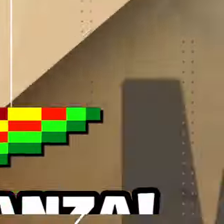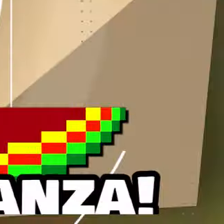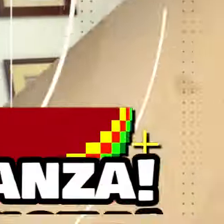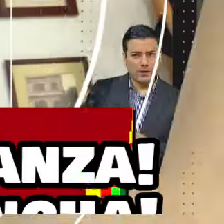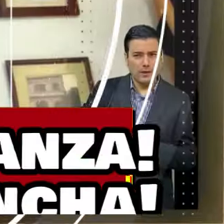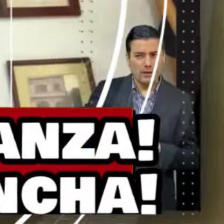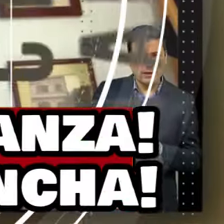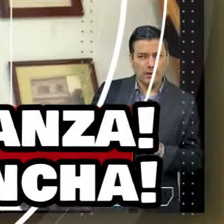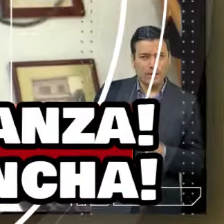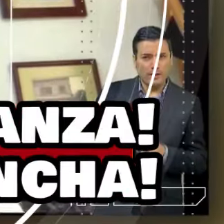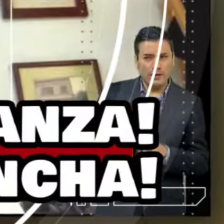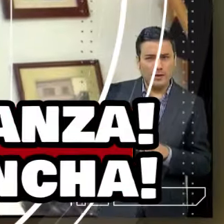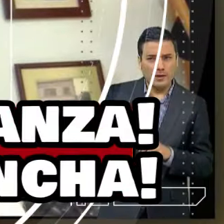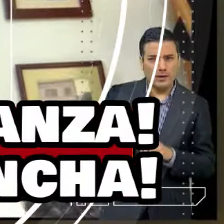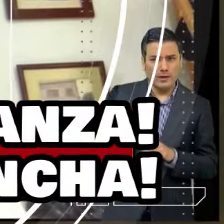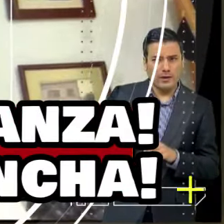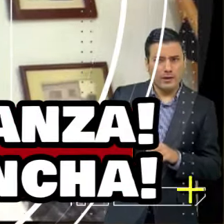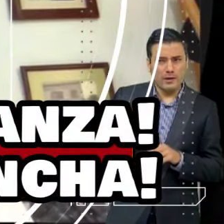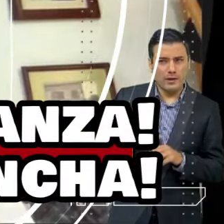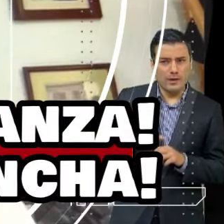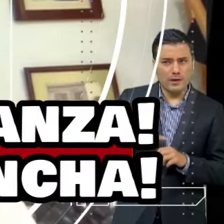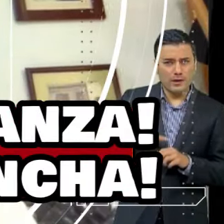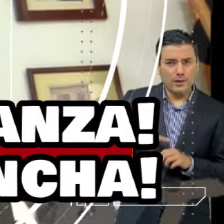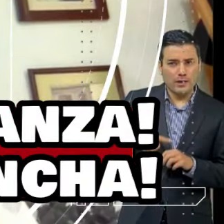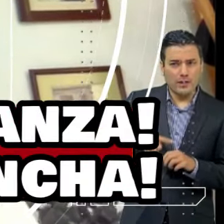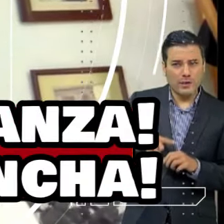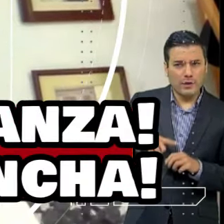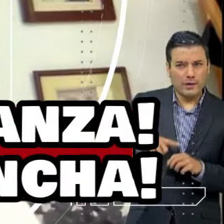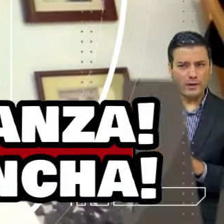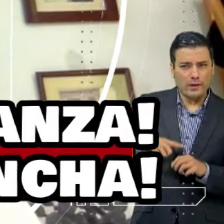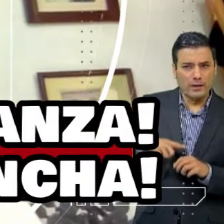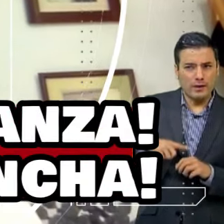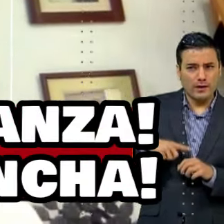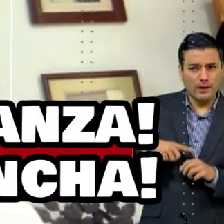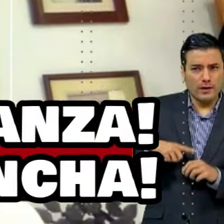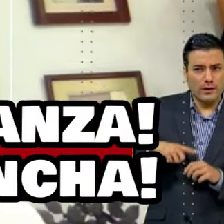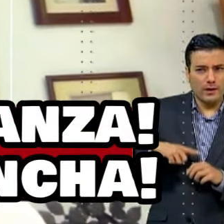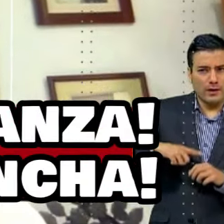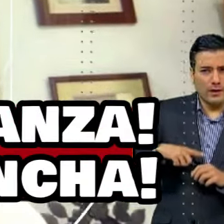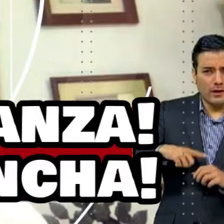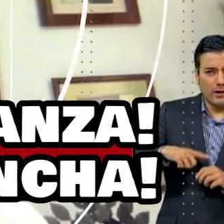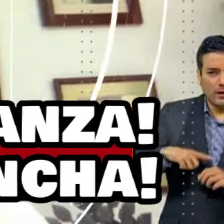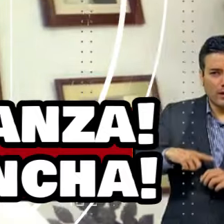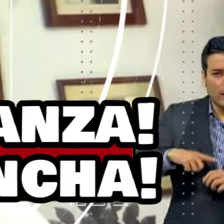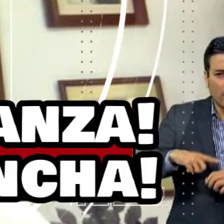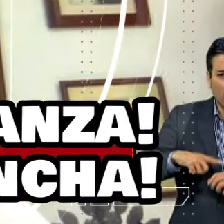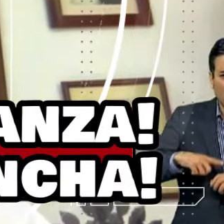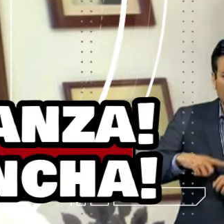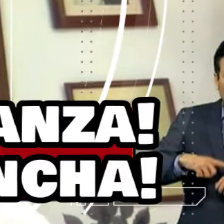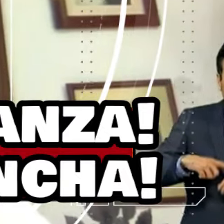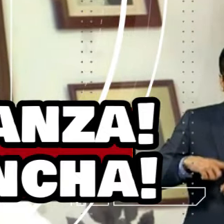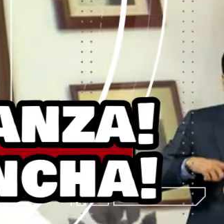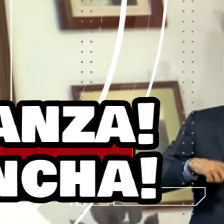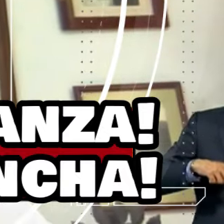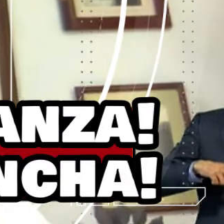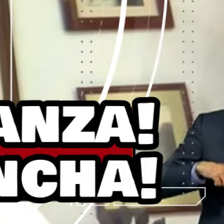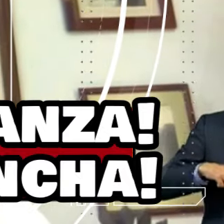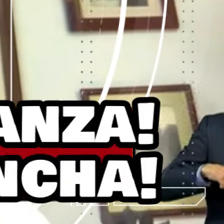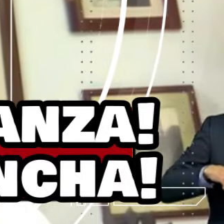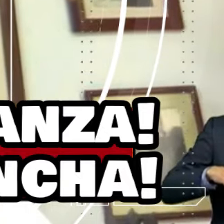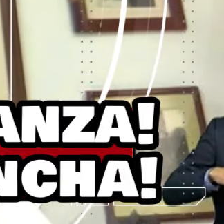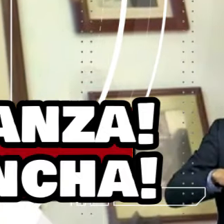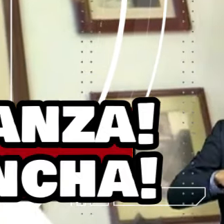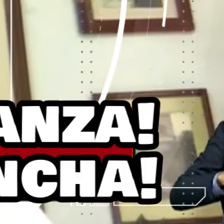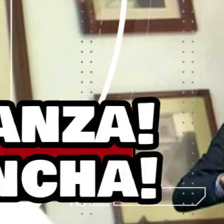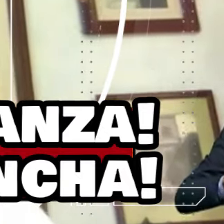al debatir el exhortar a los candidatos y los partidos políticos a no utilizar los programas sociales con fines electorales El